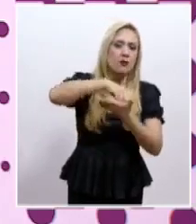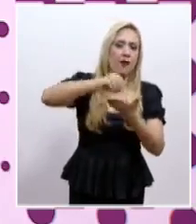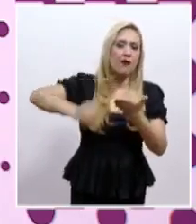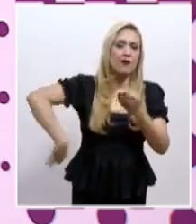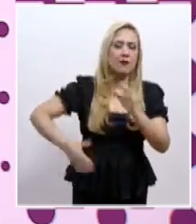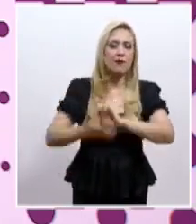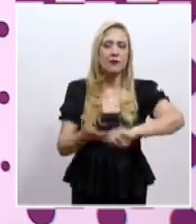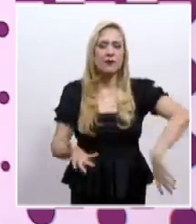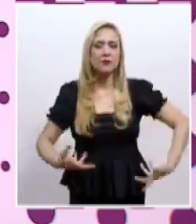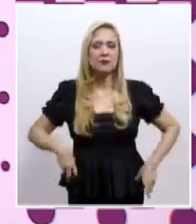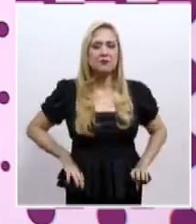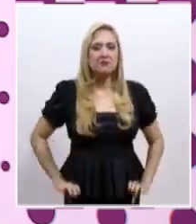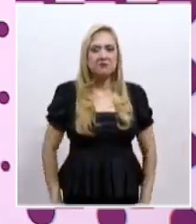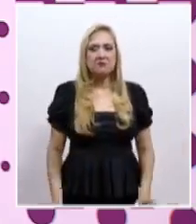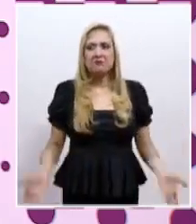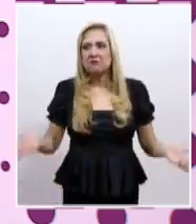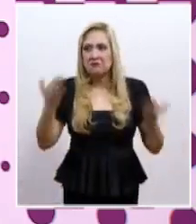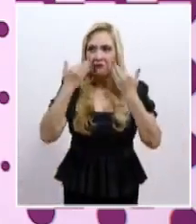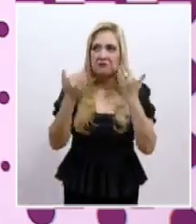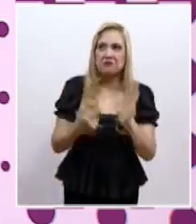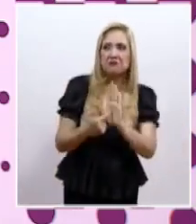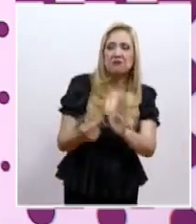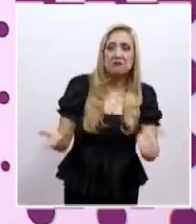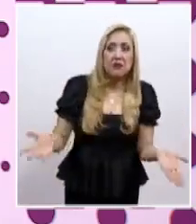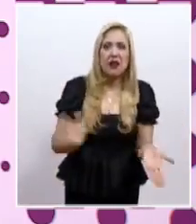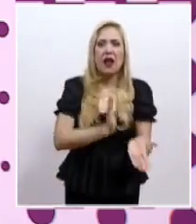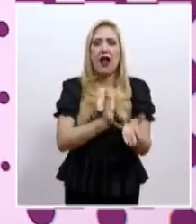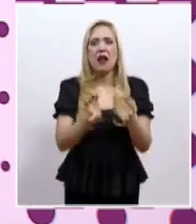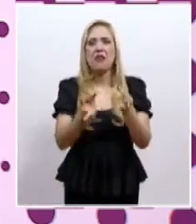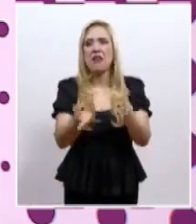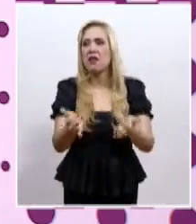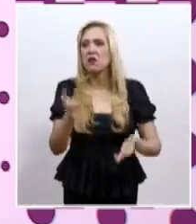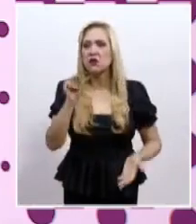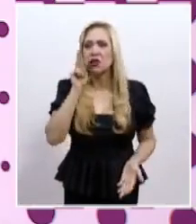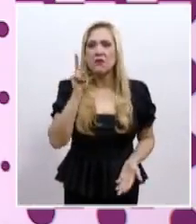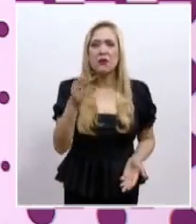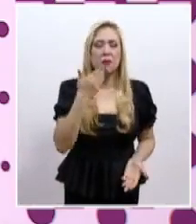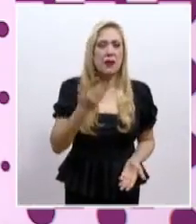de cuentas, no hay medición de calidad y por lo tanto podemos gastar mucho,